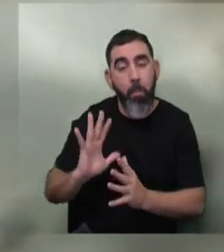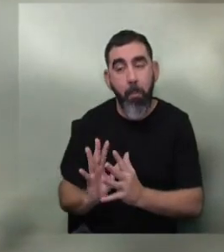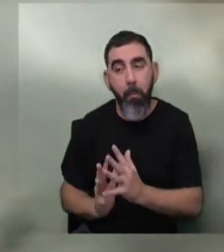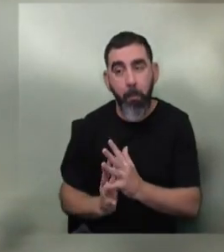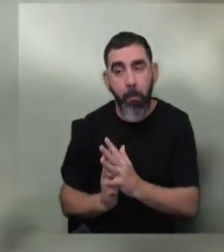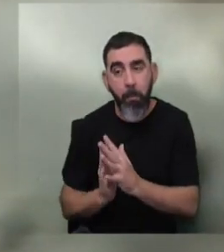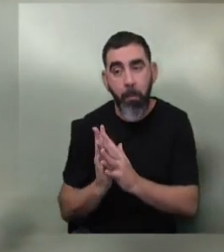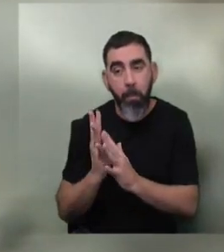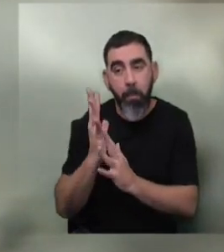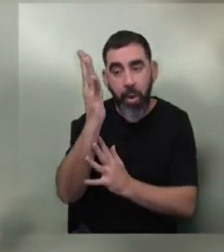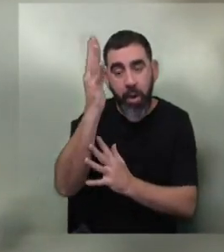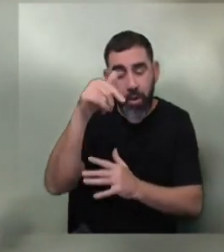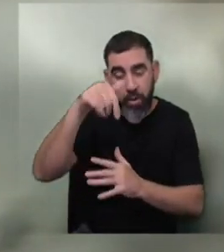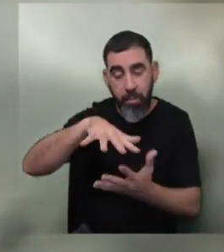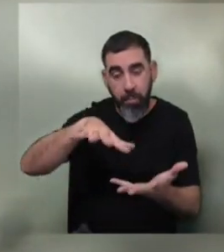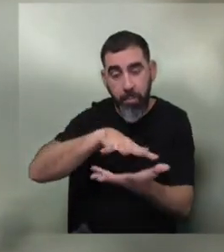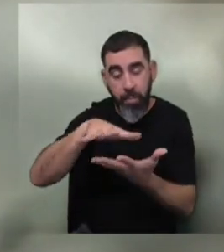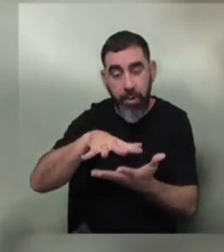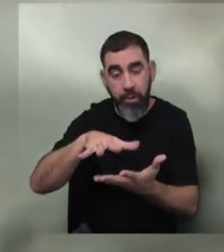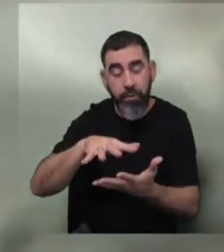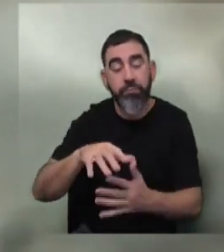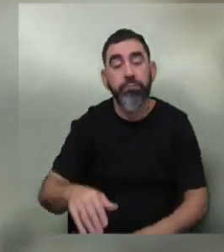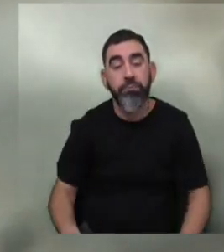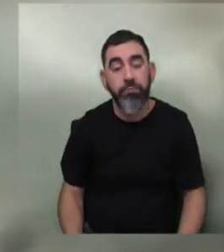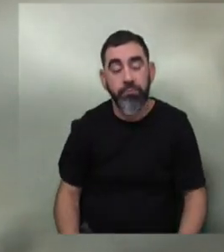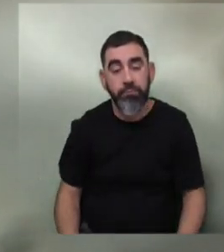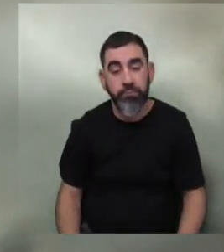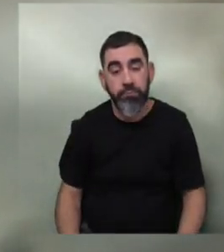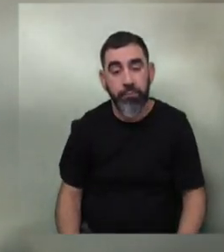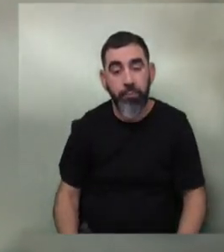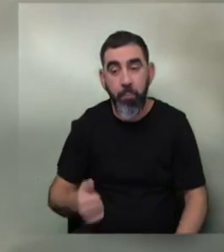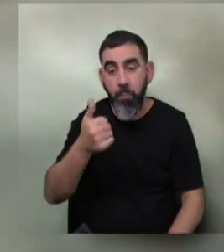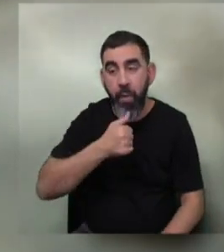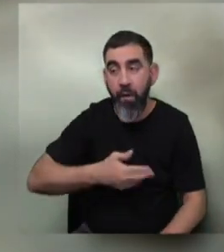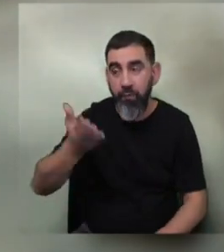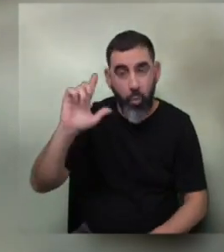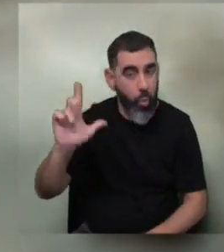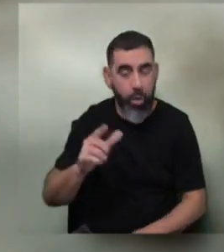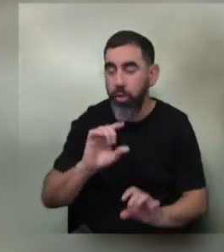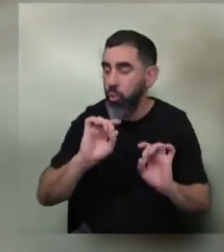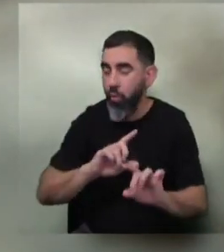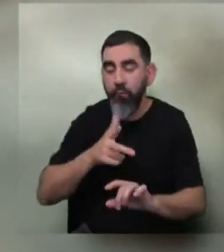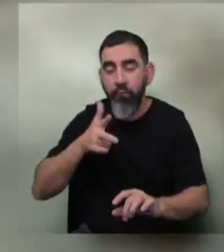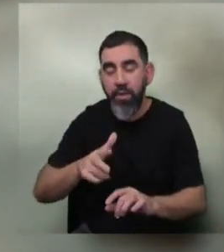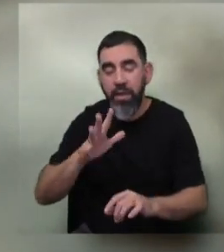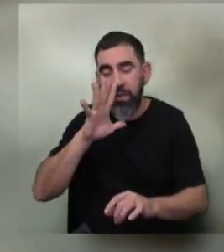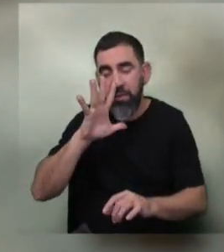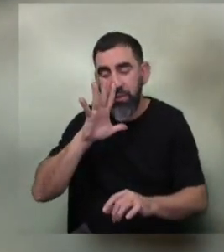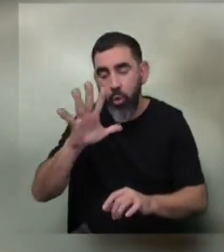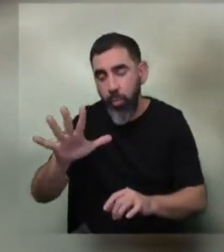a colonizar esta zona de quebradas. O sea, porque más viejos no aparecen. Más viejos no aparecen. Las fechas de 5.000 y